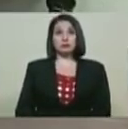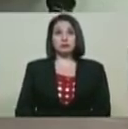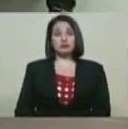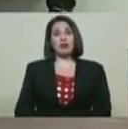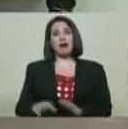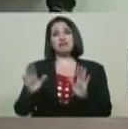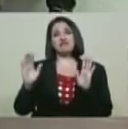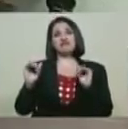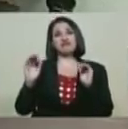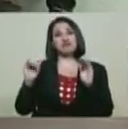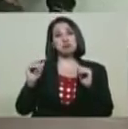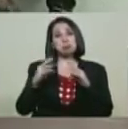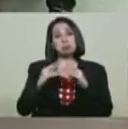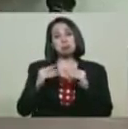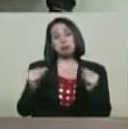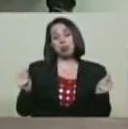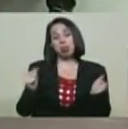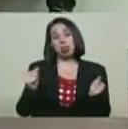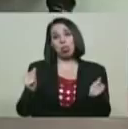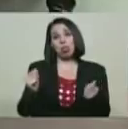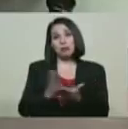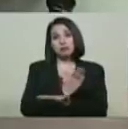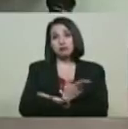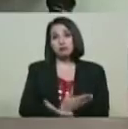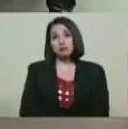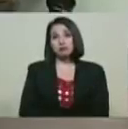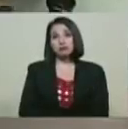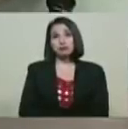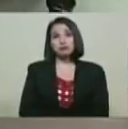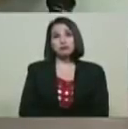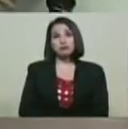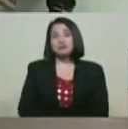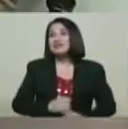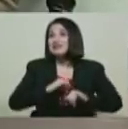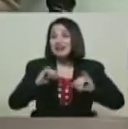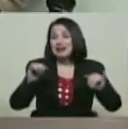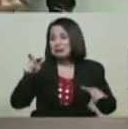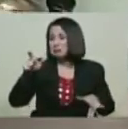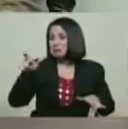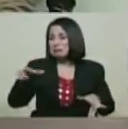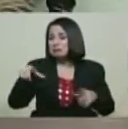adiós luz que te apagaste, te fuiste Ramos Alú. Ya, no eres nadie.